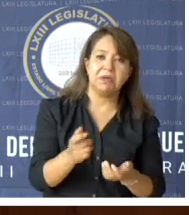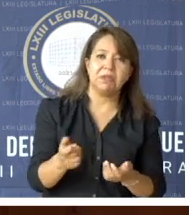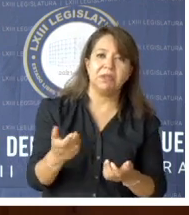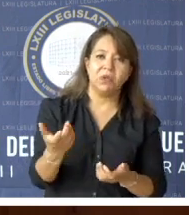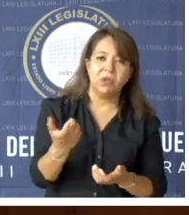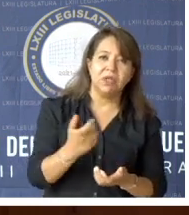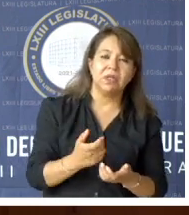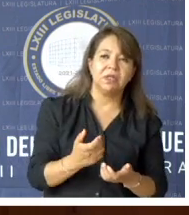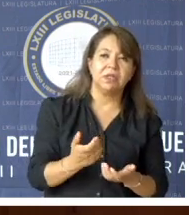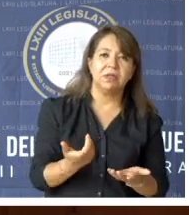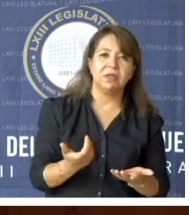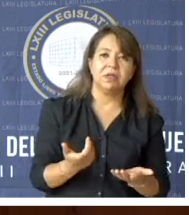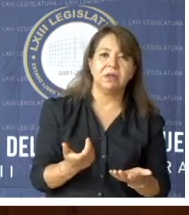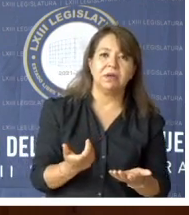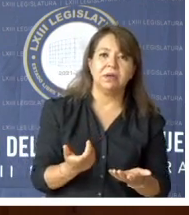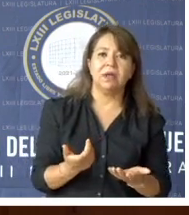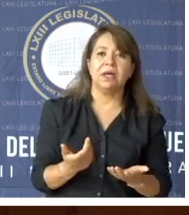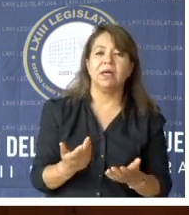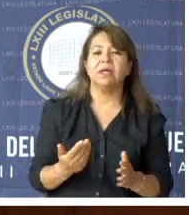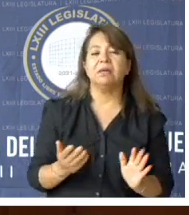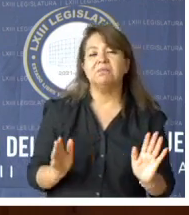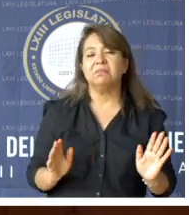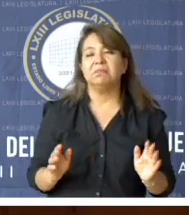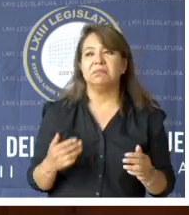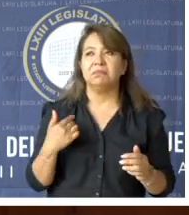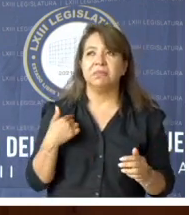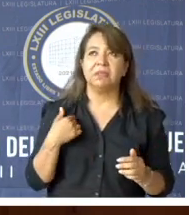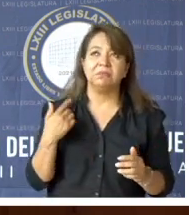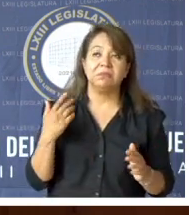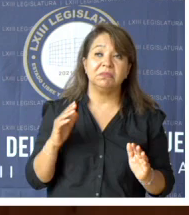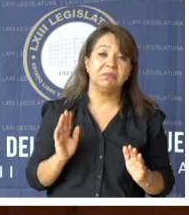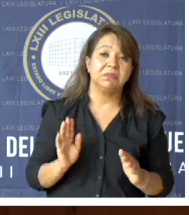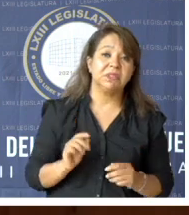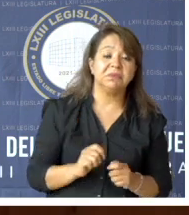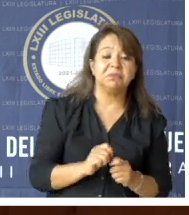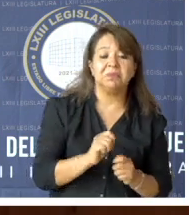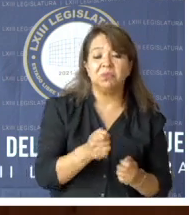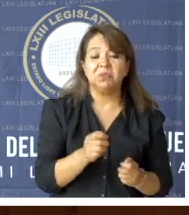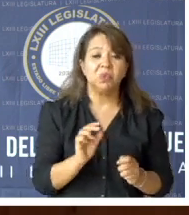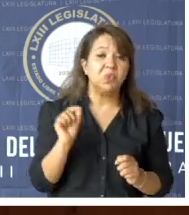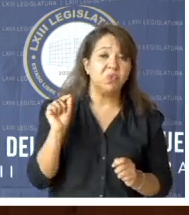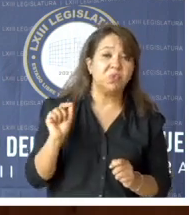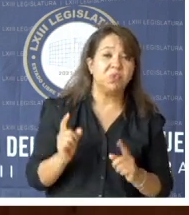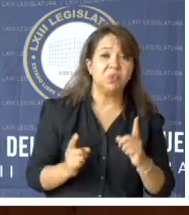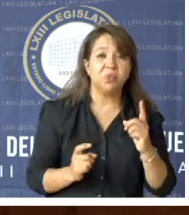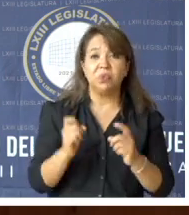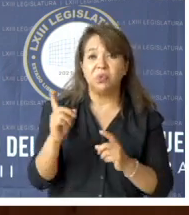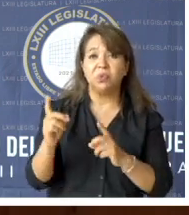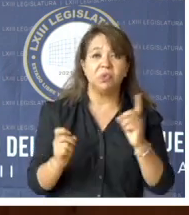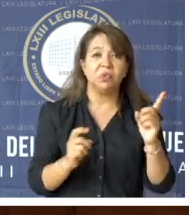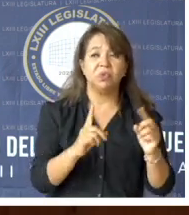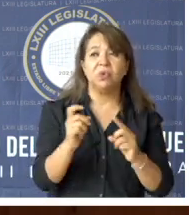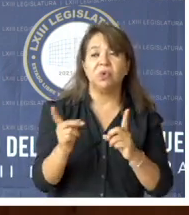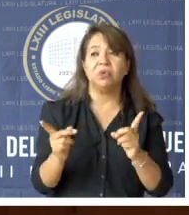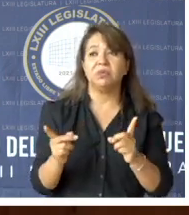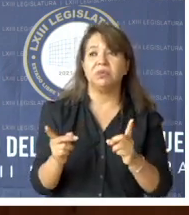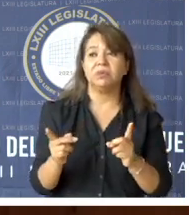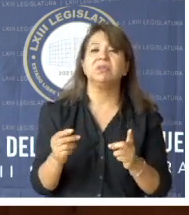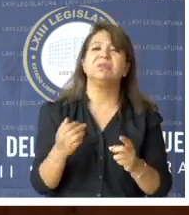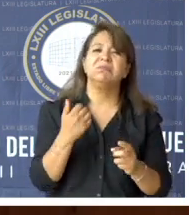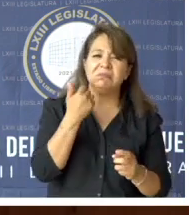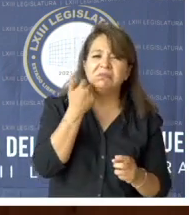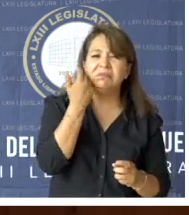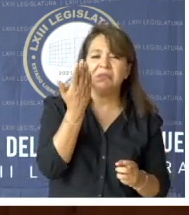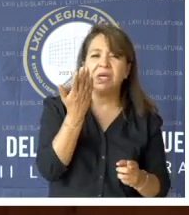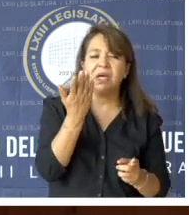fueron instrumentos de forma voluntaria utilizados en las empresas que procuraban establecer buenas relaciones